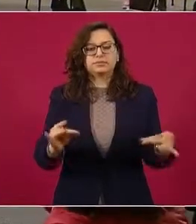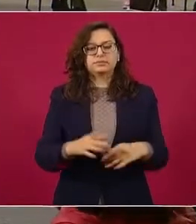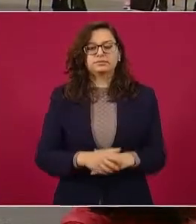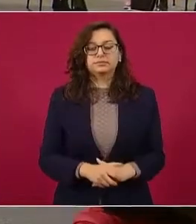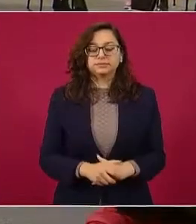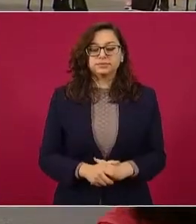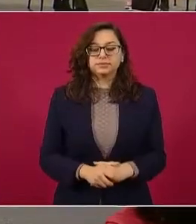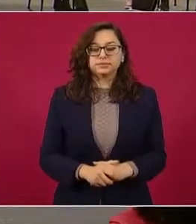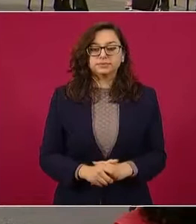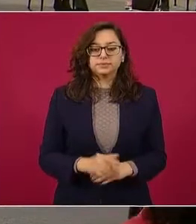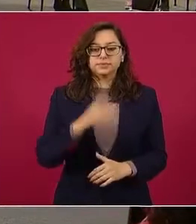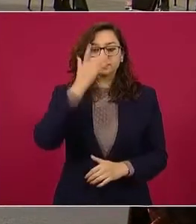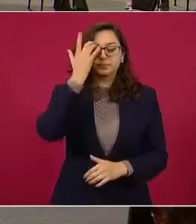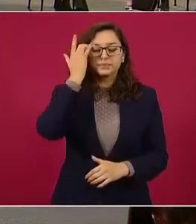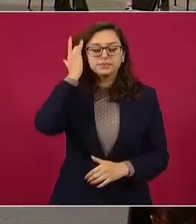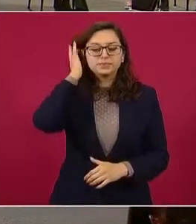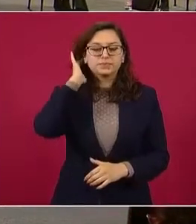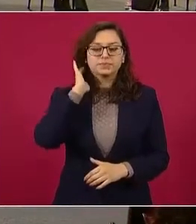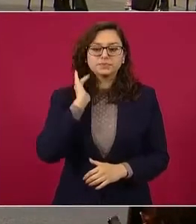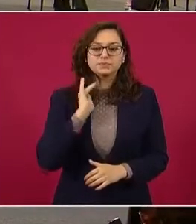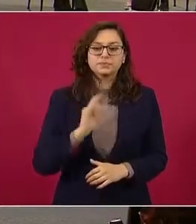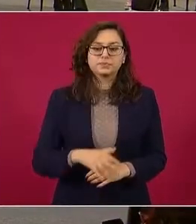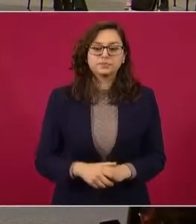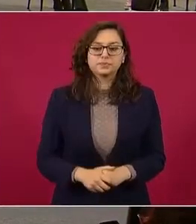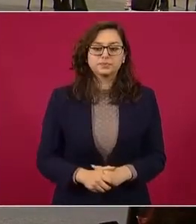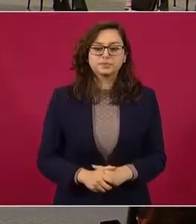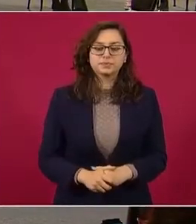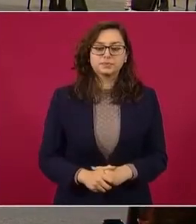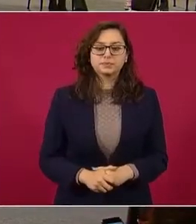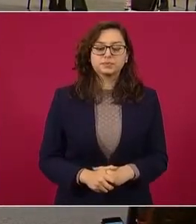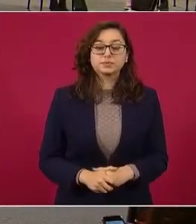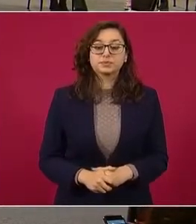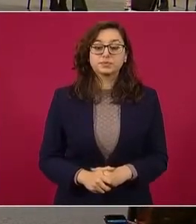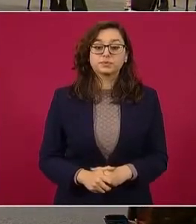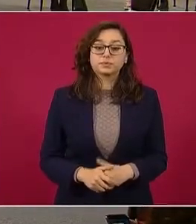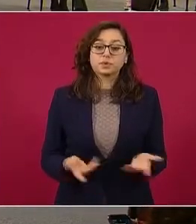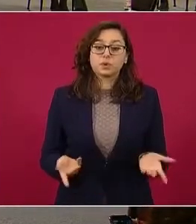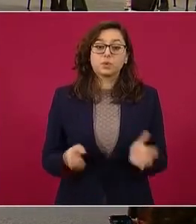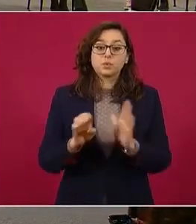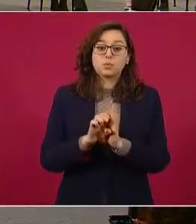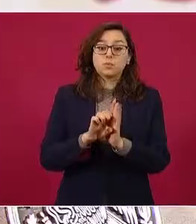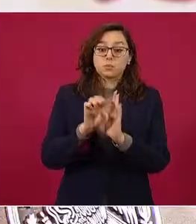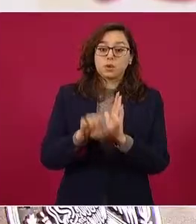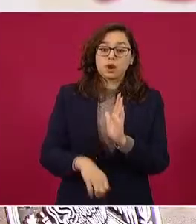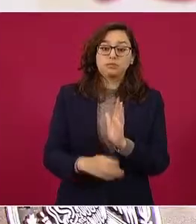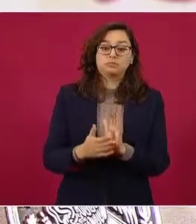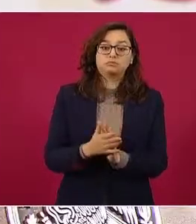Bueno, en el caso de los astilleros, por ejemplo, de Vigo,